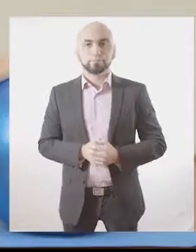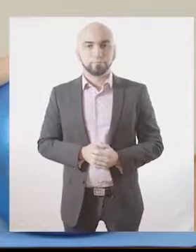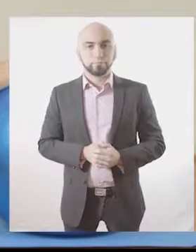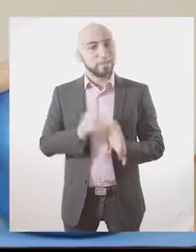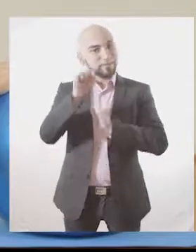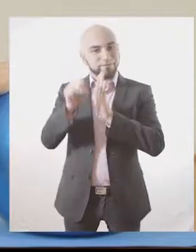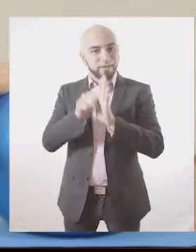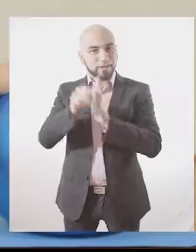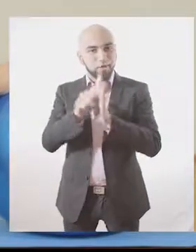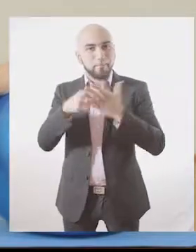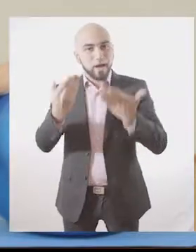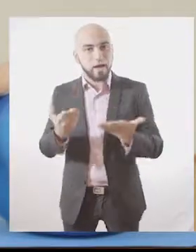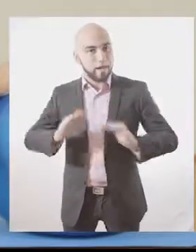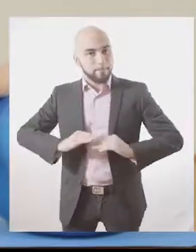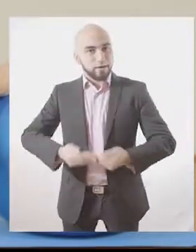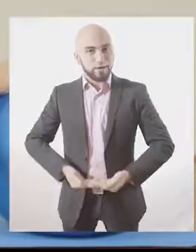Videos para un embarazo activo.